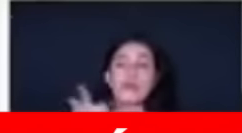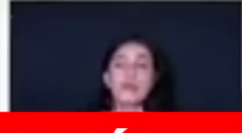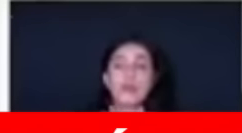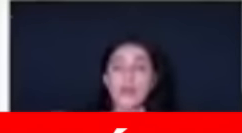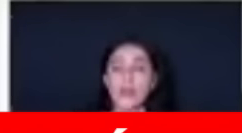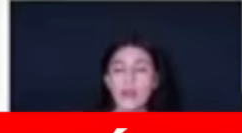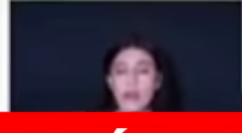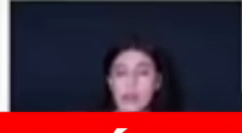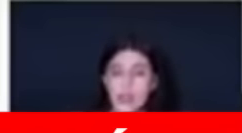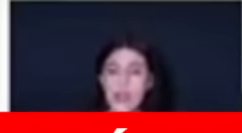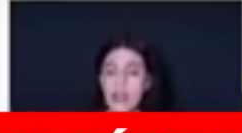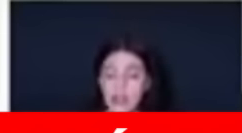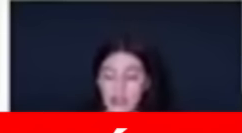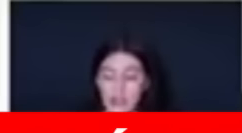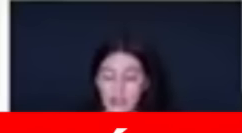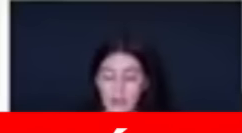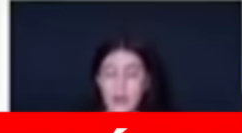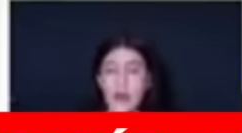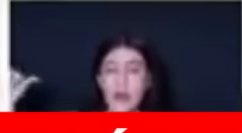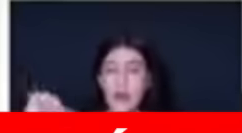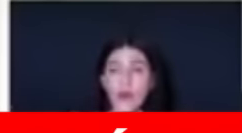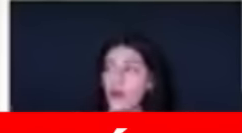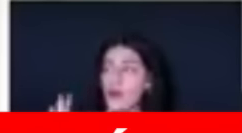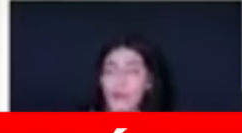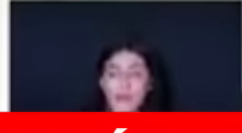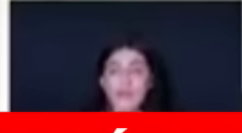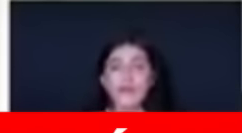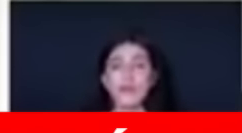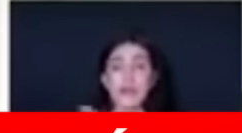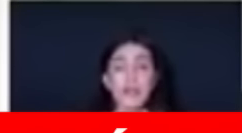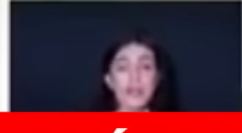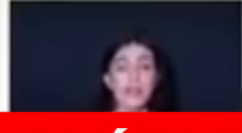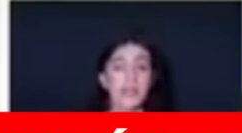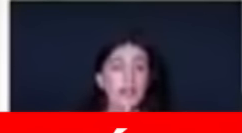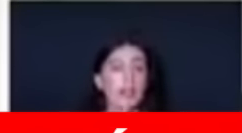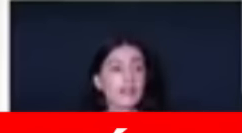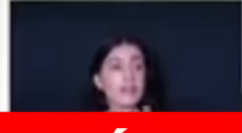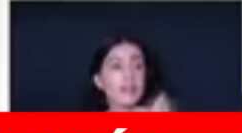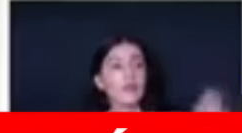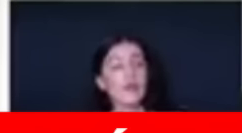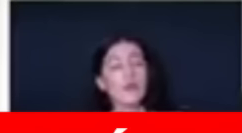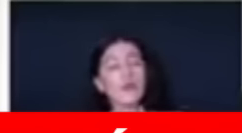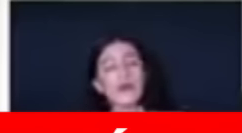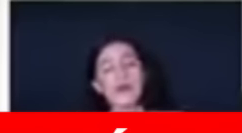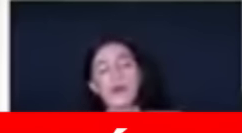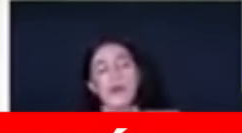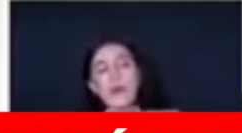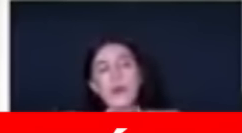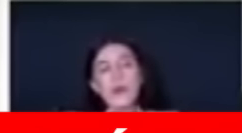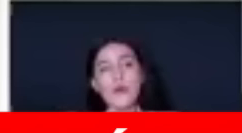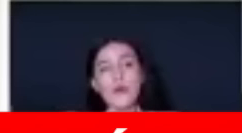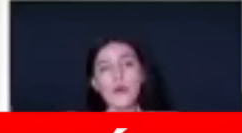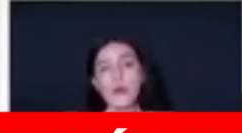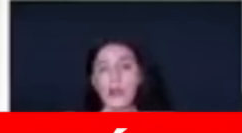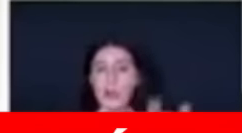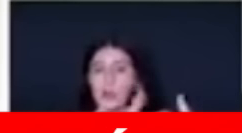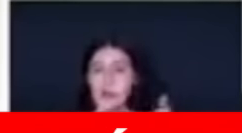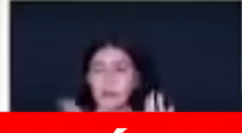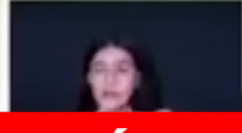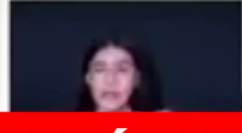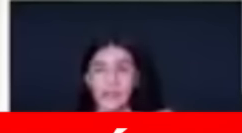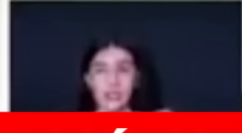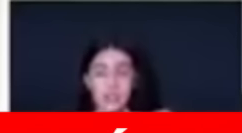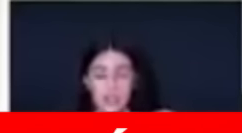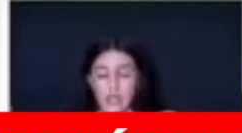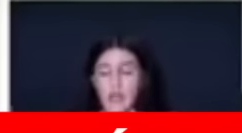libertad. Y como lo haremos hoy frente a este narcogobierno que pretende arrebatarnos el país.